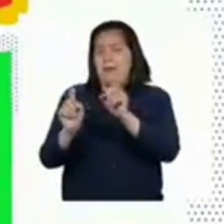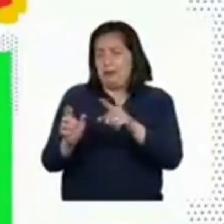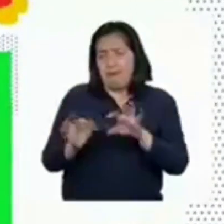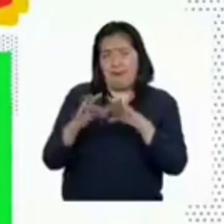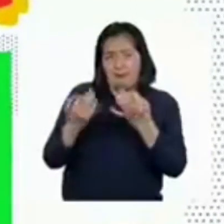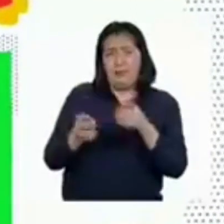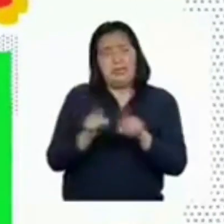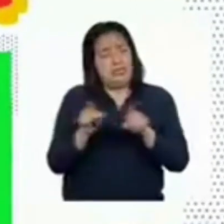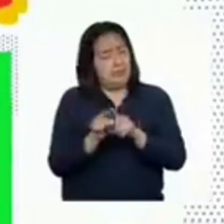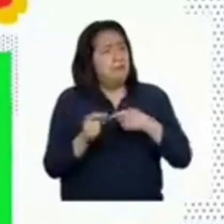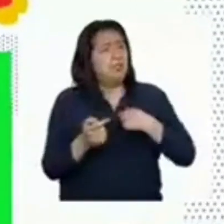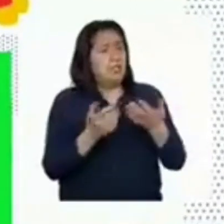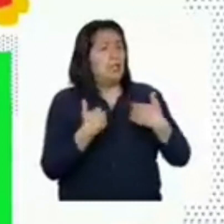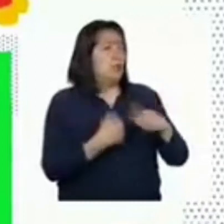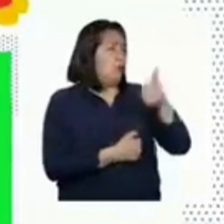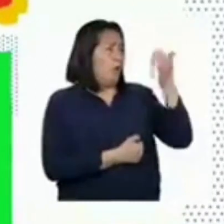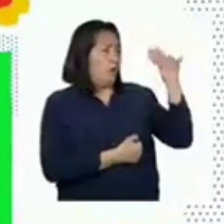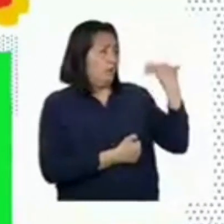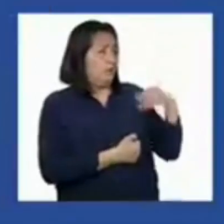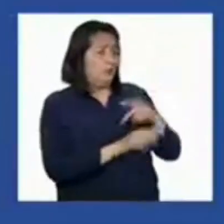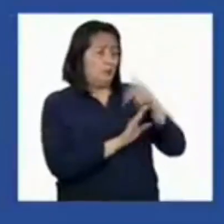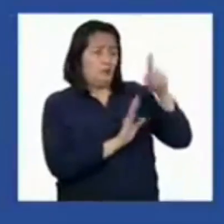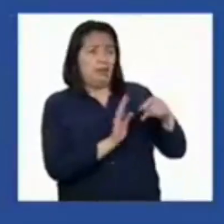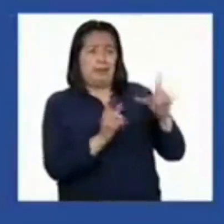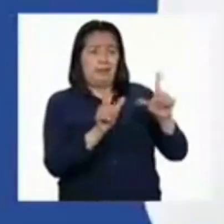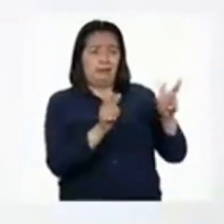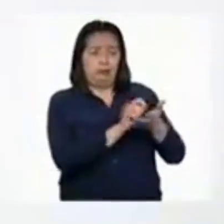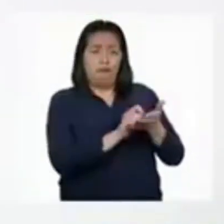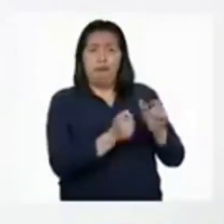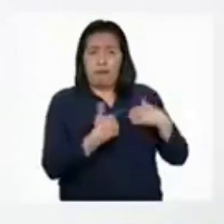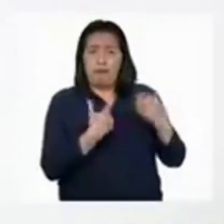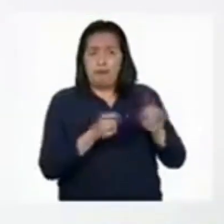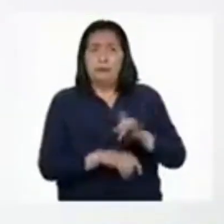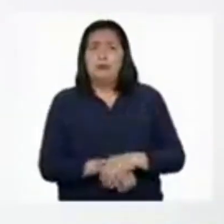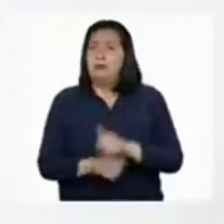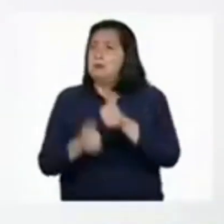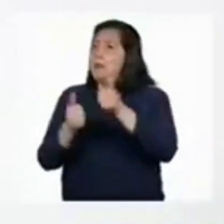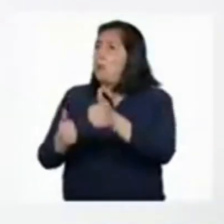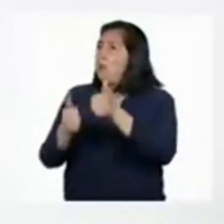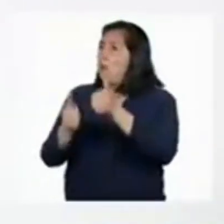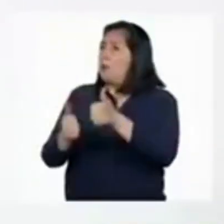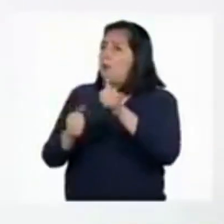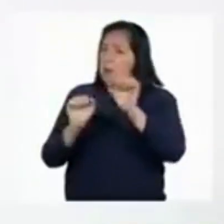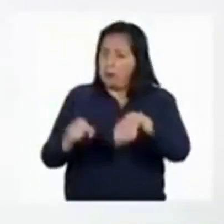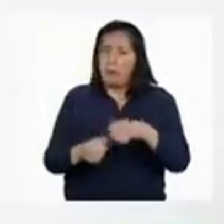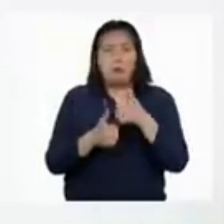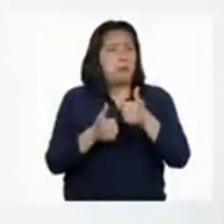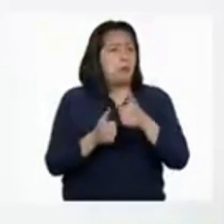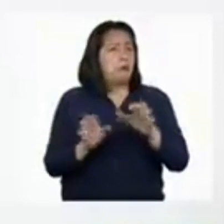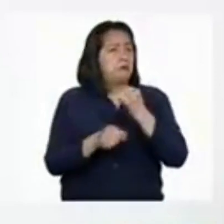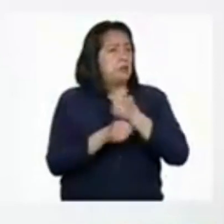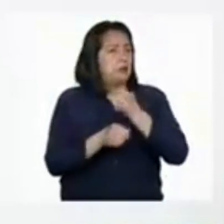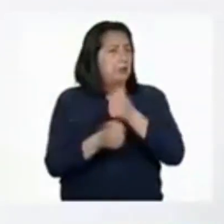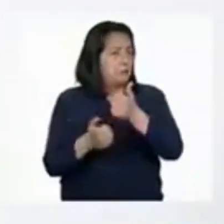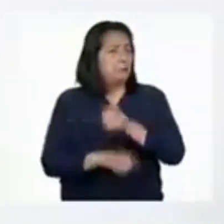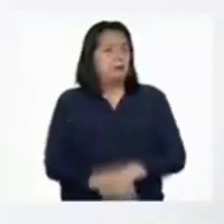familia y también tengo apuntes de los programas anteriores. Muy bien, Danitza, has hecho un excelente